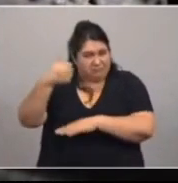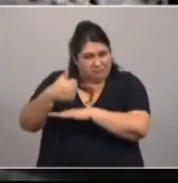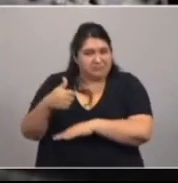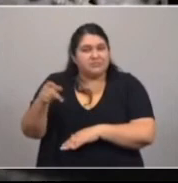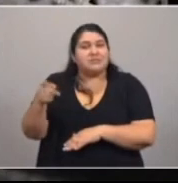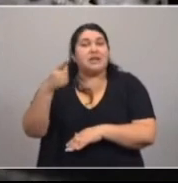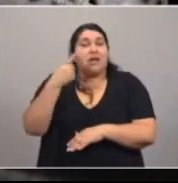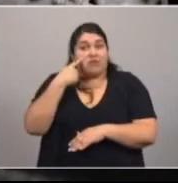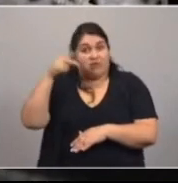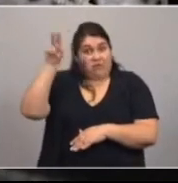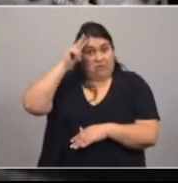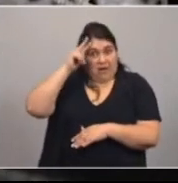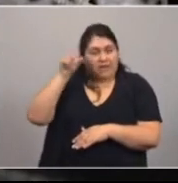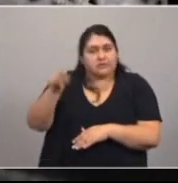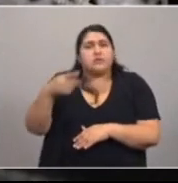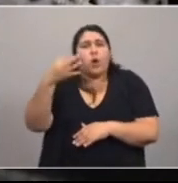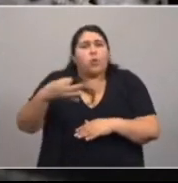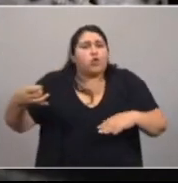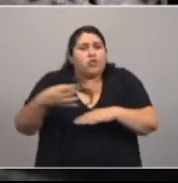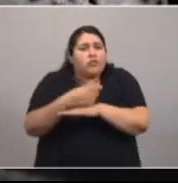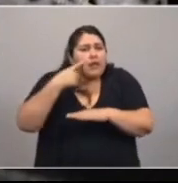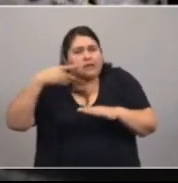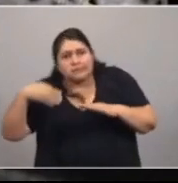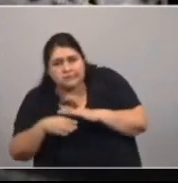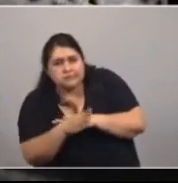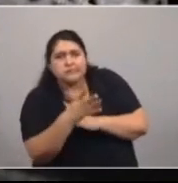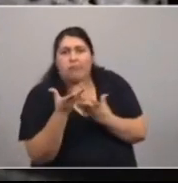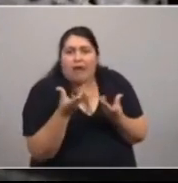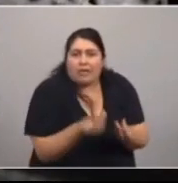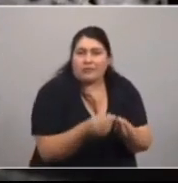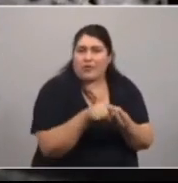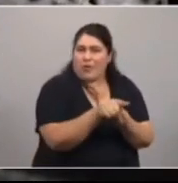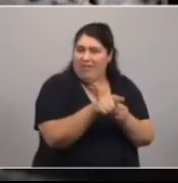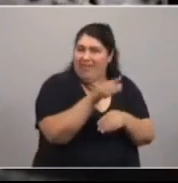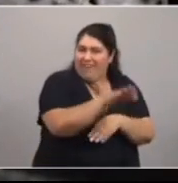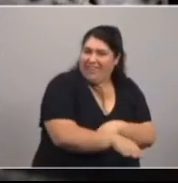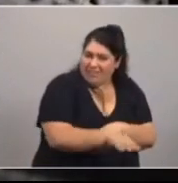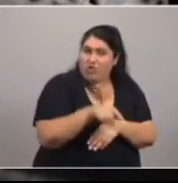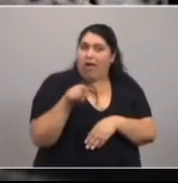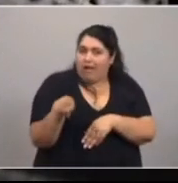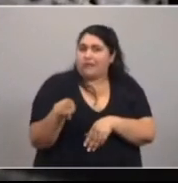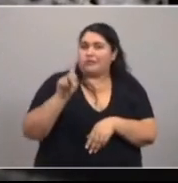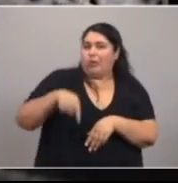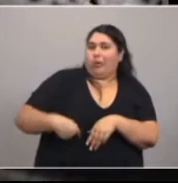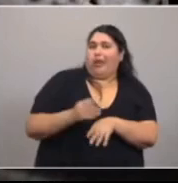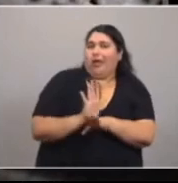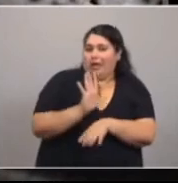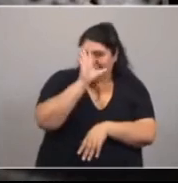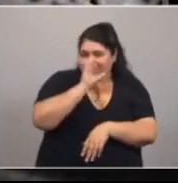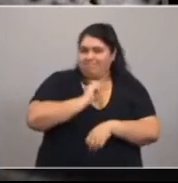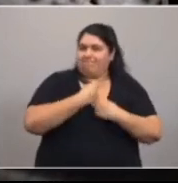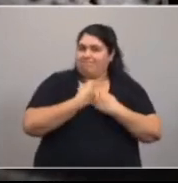literalmente a salvar la vida de un chico. Y de eso se trata, de poder tener actos de entrega.